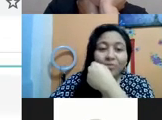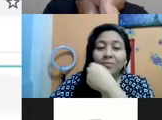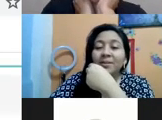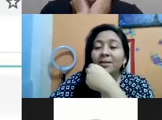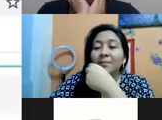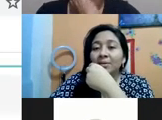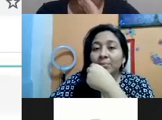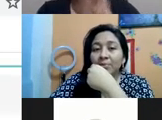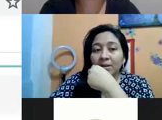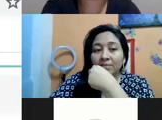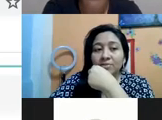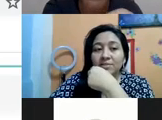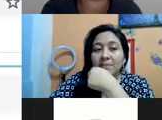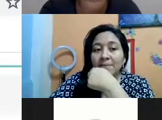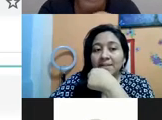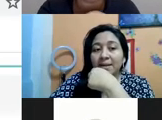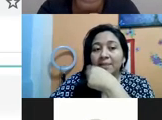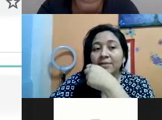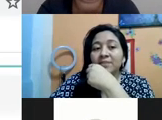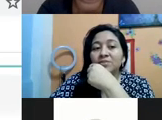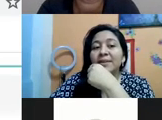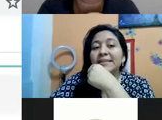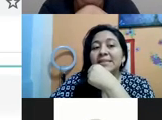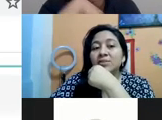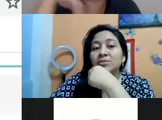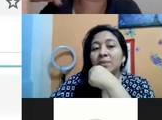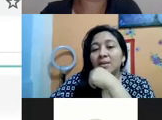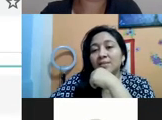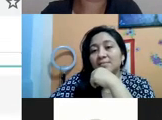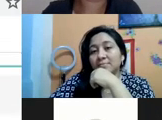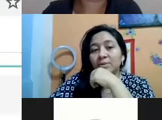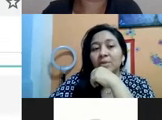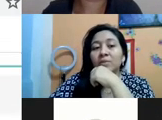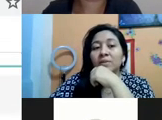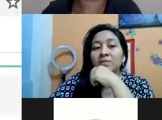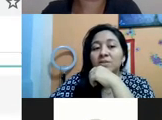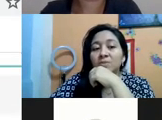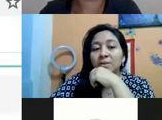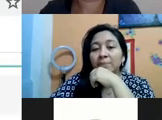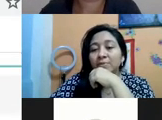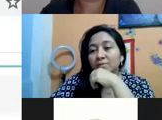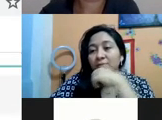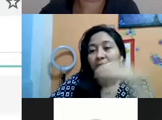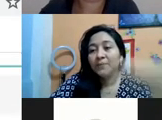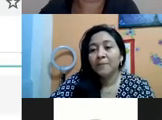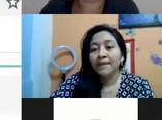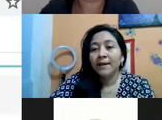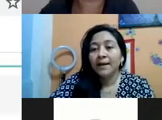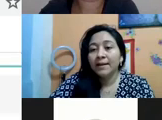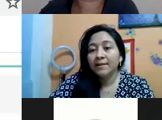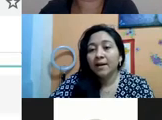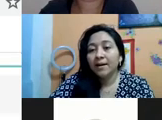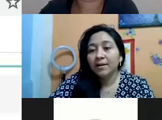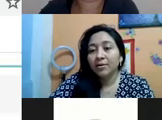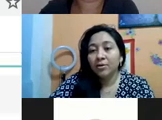y automáticamente lo pondera. Entonces, ya me dice que mi calificación fue de 5 sobre 10, porque contesté solo el 50%.